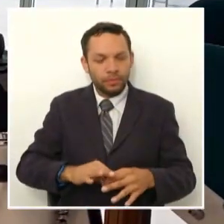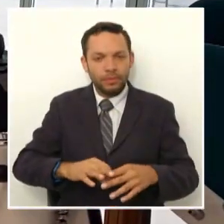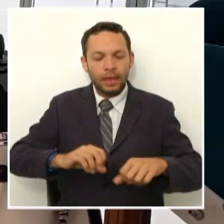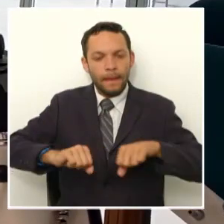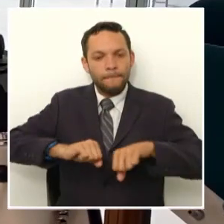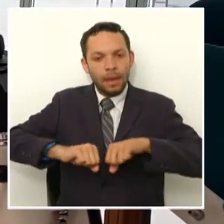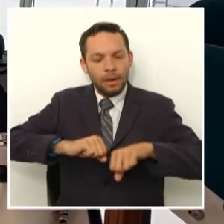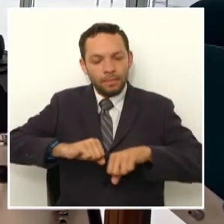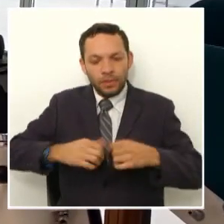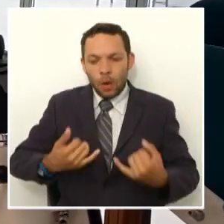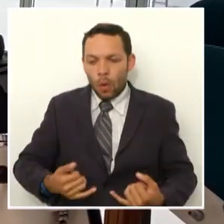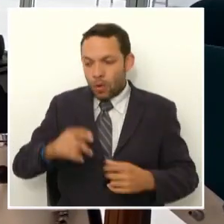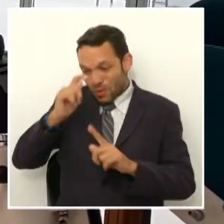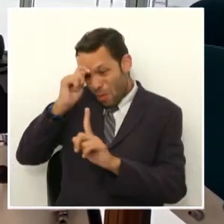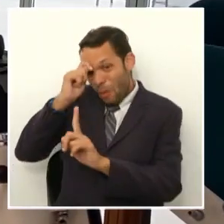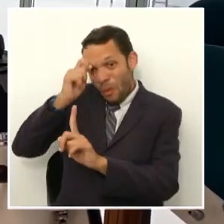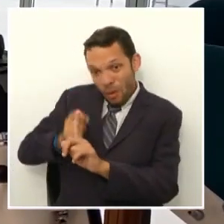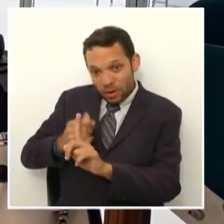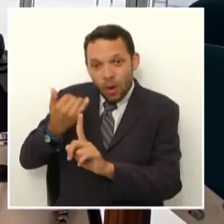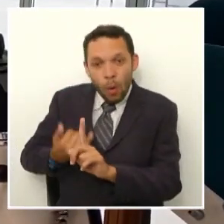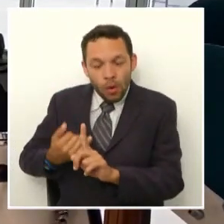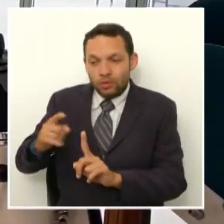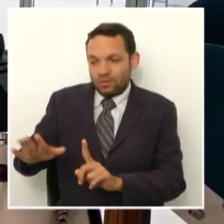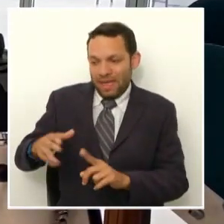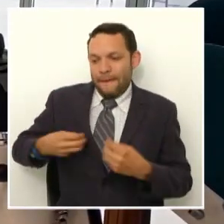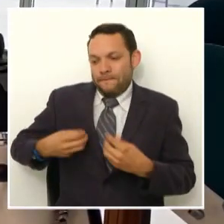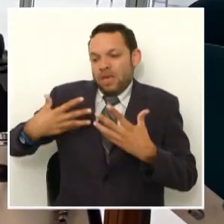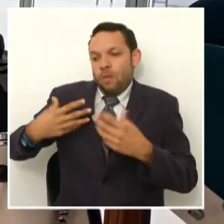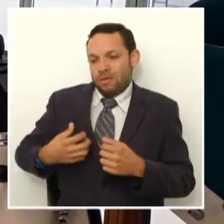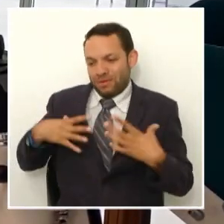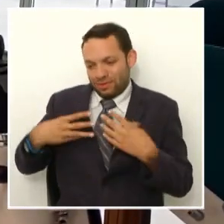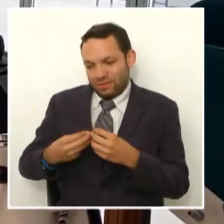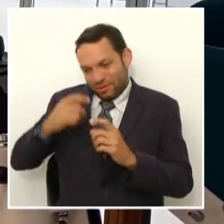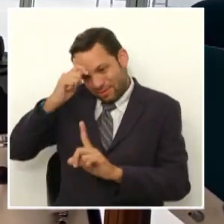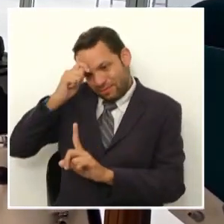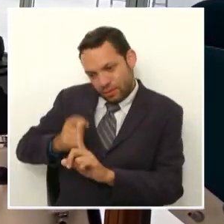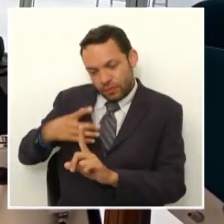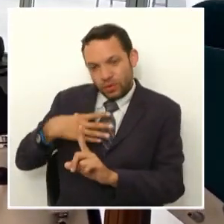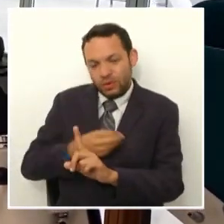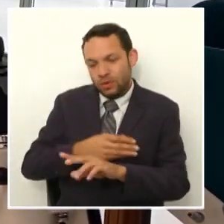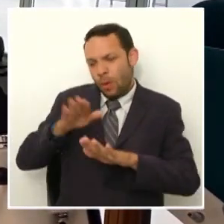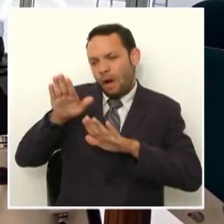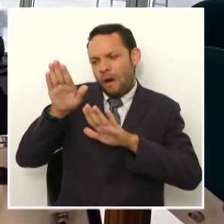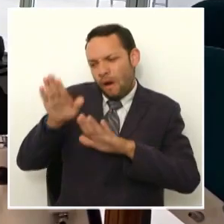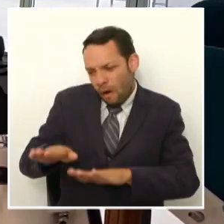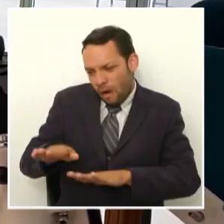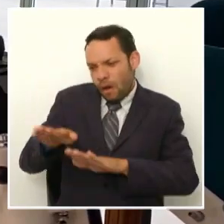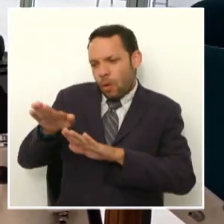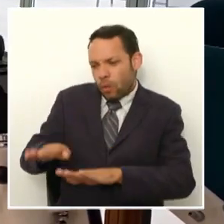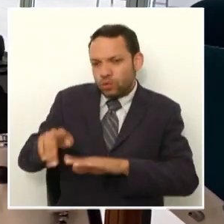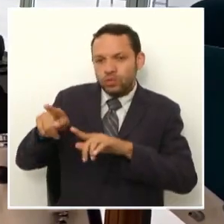hacerlas en vida, hermano, en vida. Y para mí esto es un homenaje para el